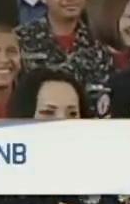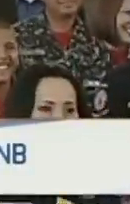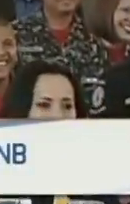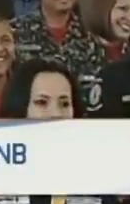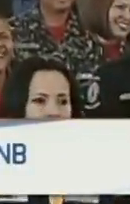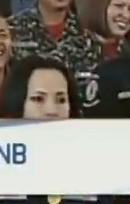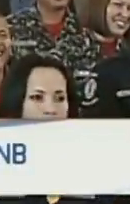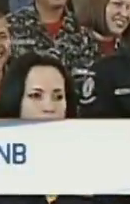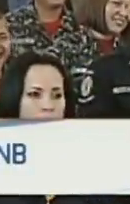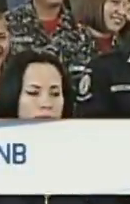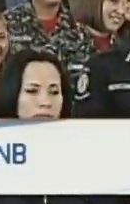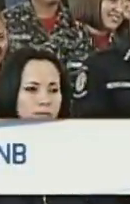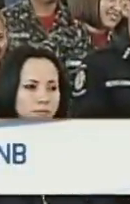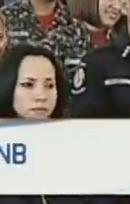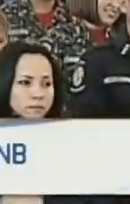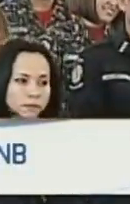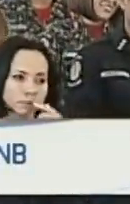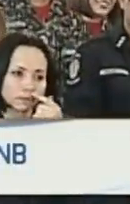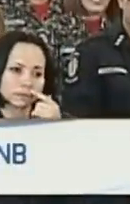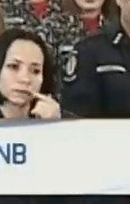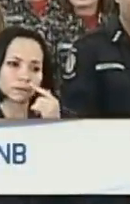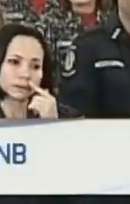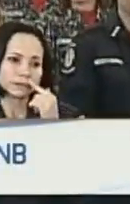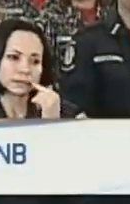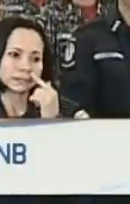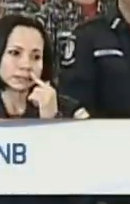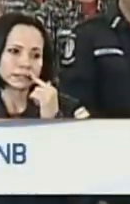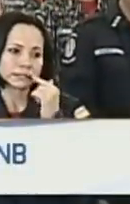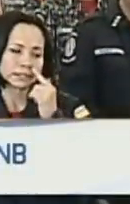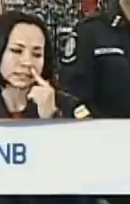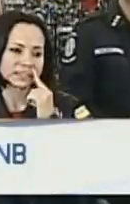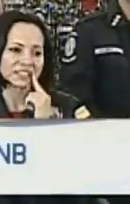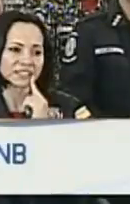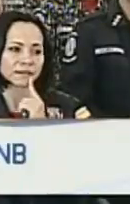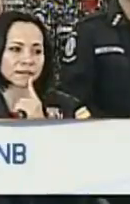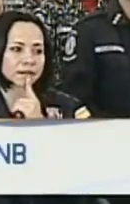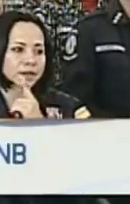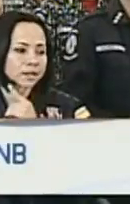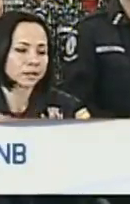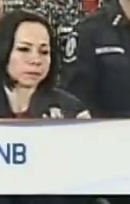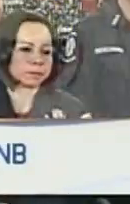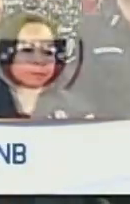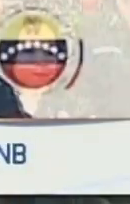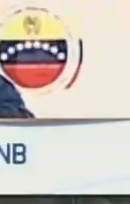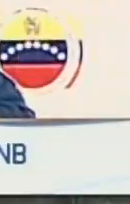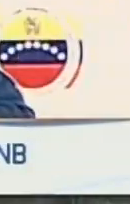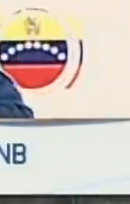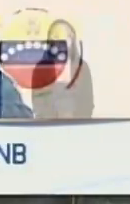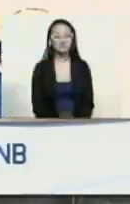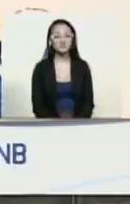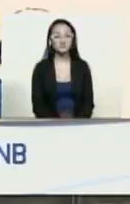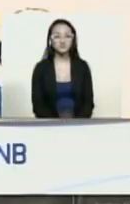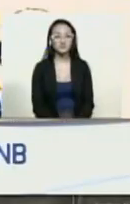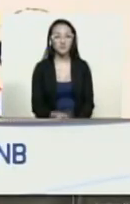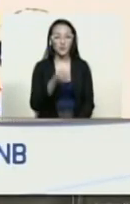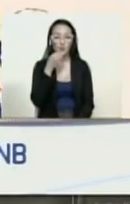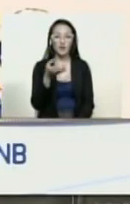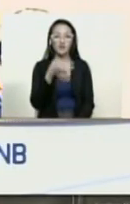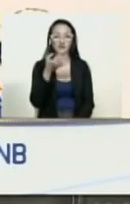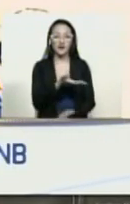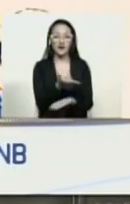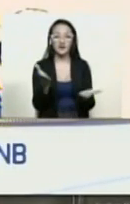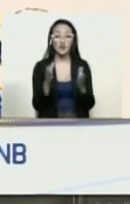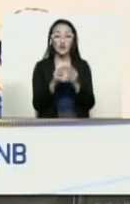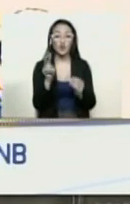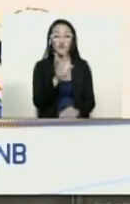graduandos. Está embochinchado, ¿no? Bueno, buenas tardes a toda Venezuela. Estamos en